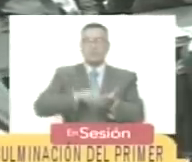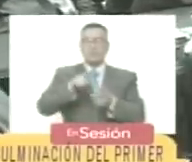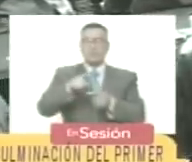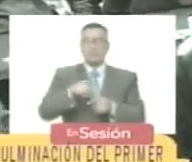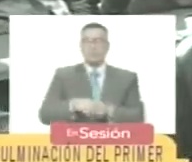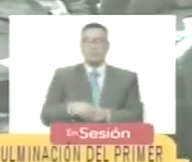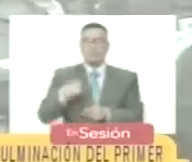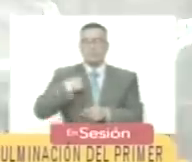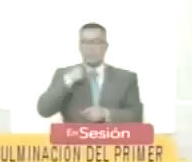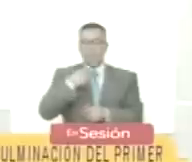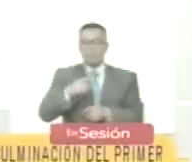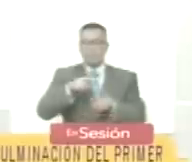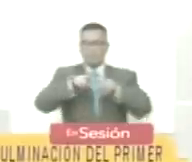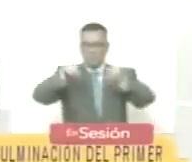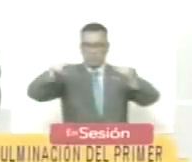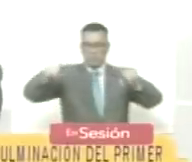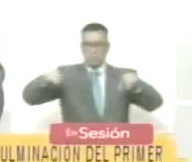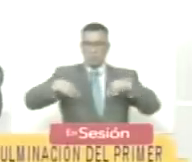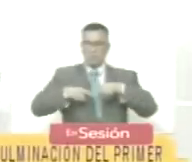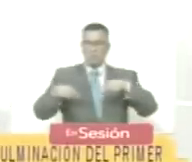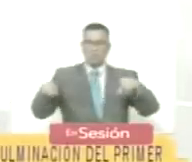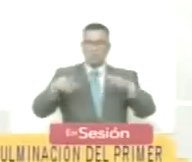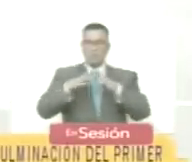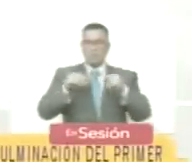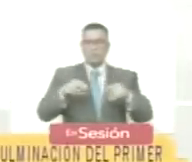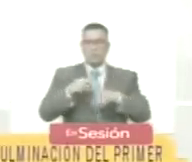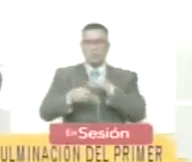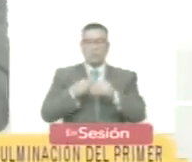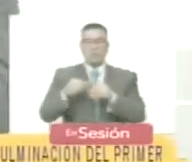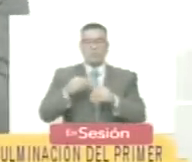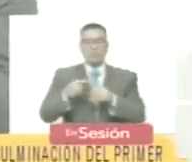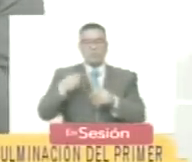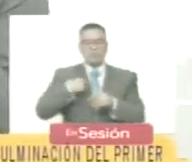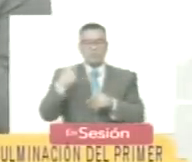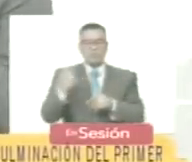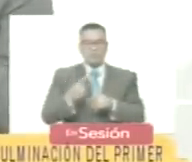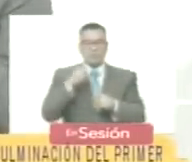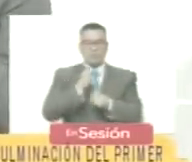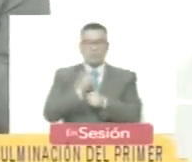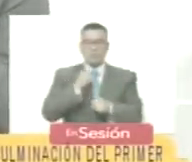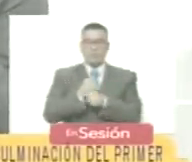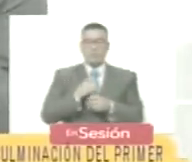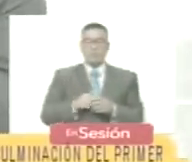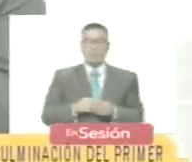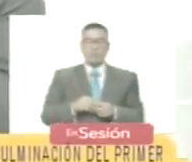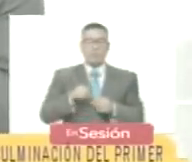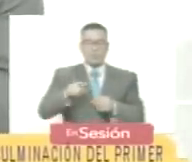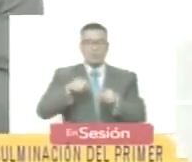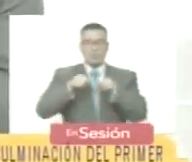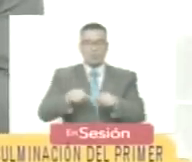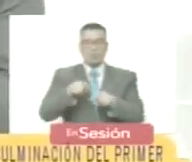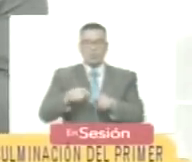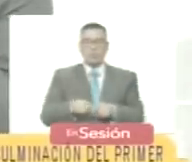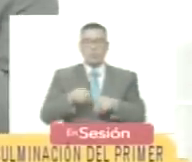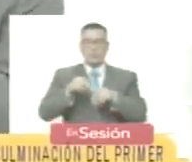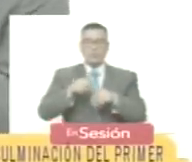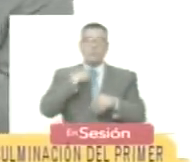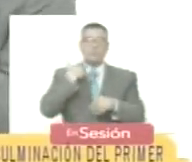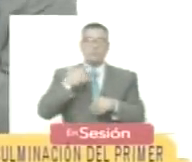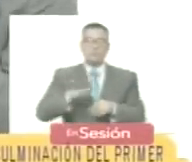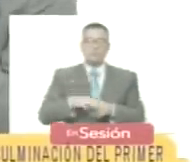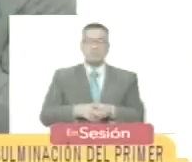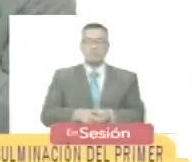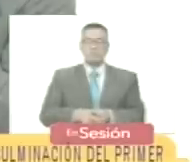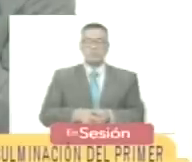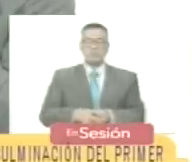decirlo, de estas paredes con todo lo que aquí se ha venido trabajando. Lo que aquí se quede, aquí se muere.